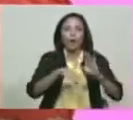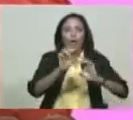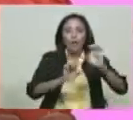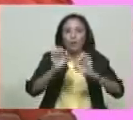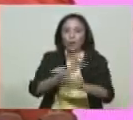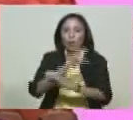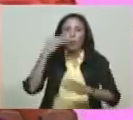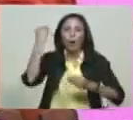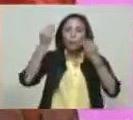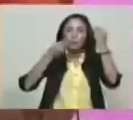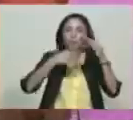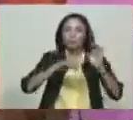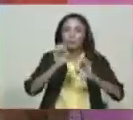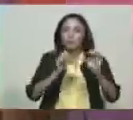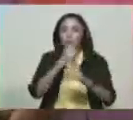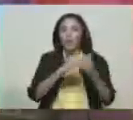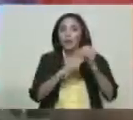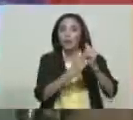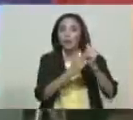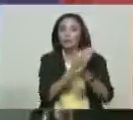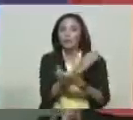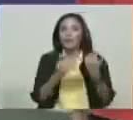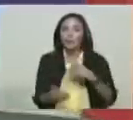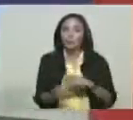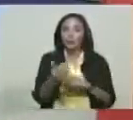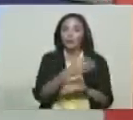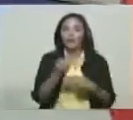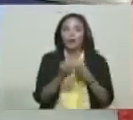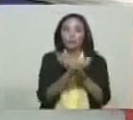y que establece las directrices fundamentales.